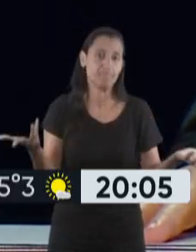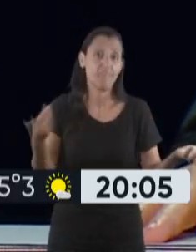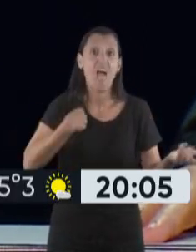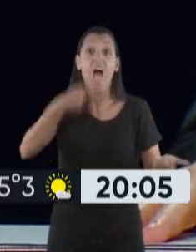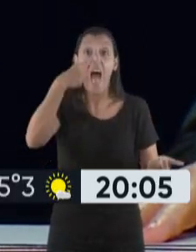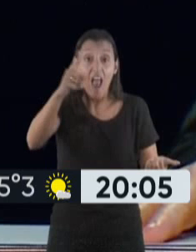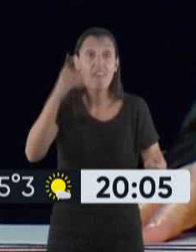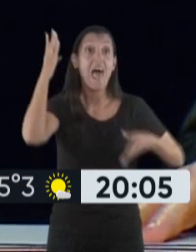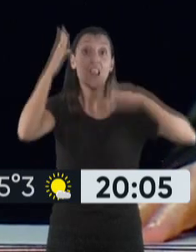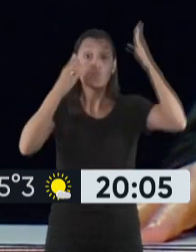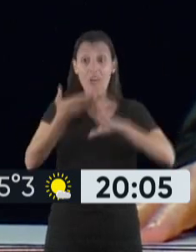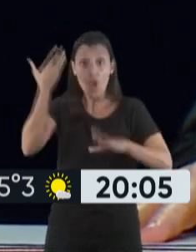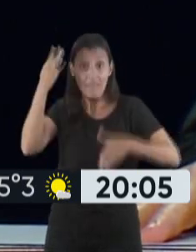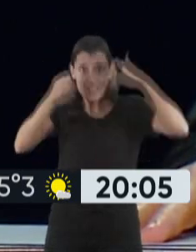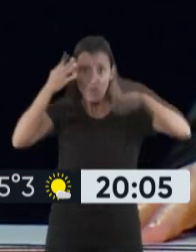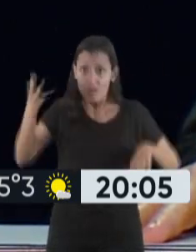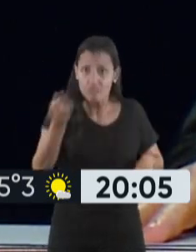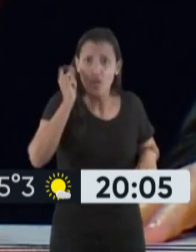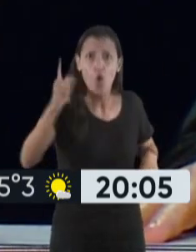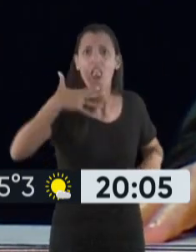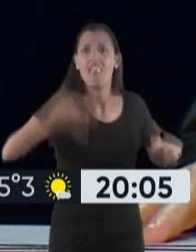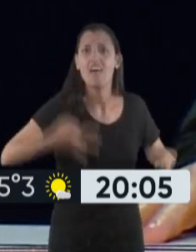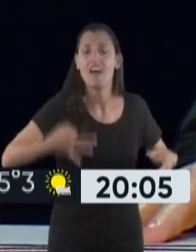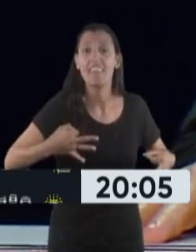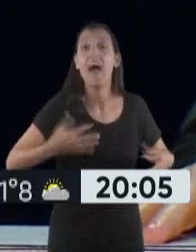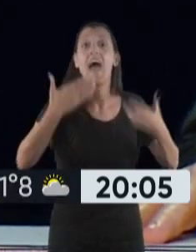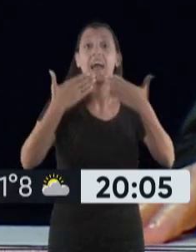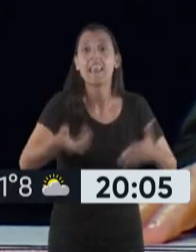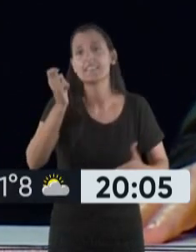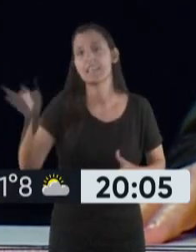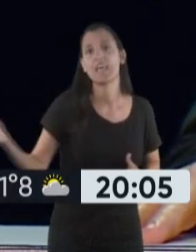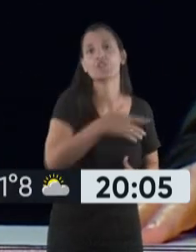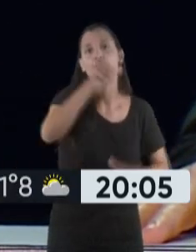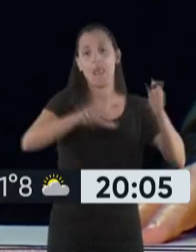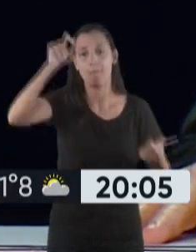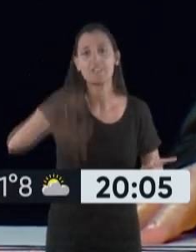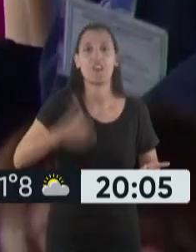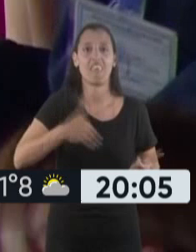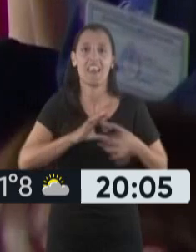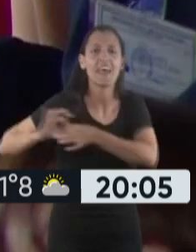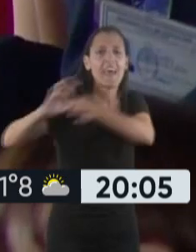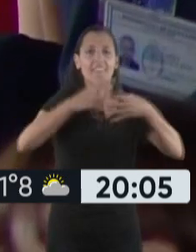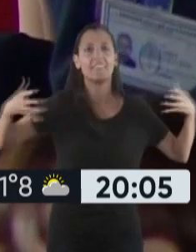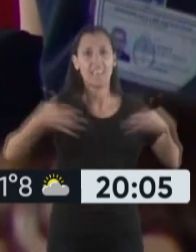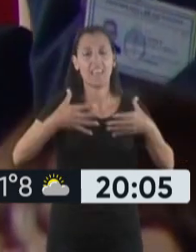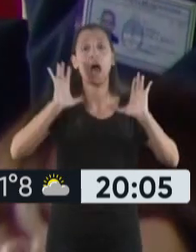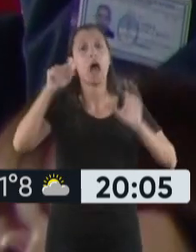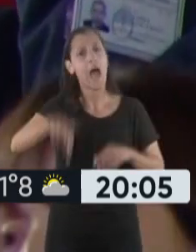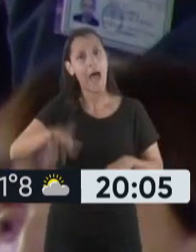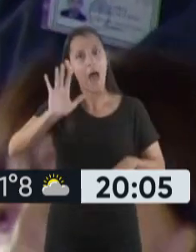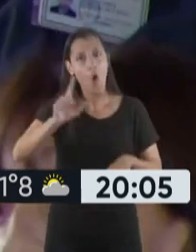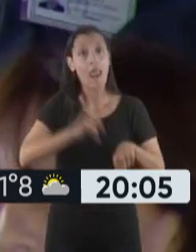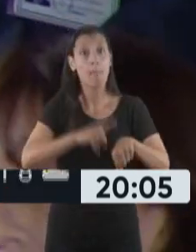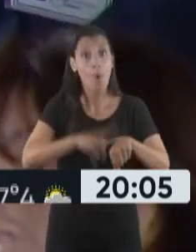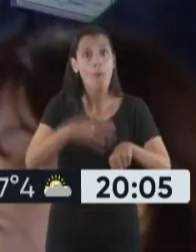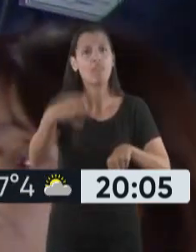esa utopía, y esa utopía la volvimos realidad entre todos los argentinos y las argentinas. Ahora es